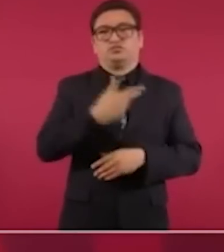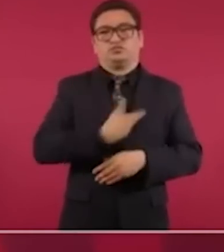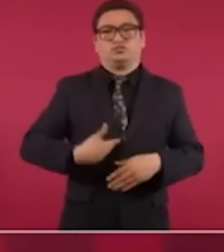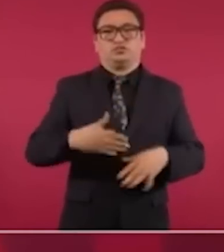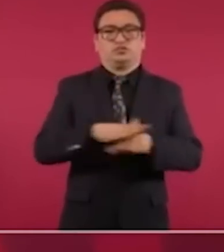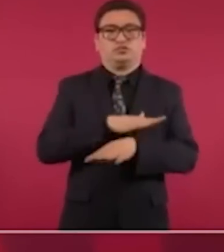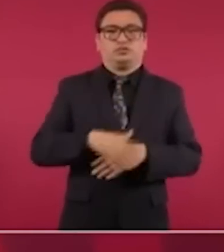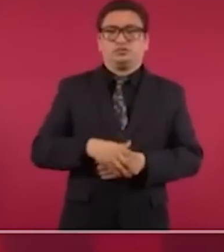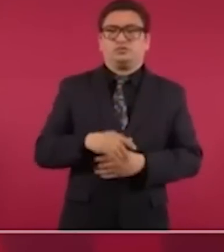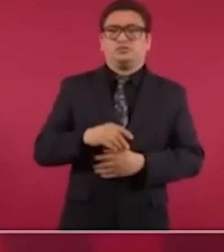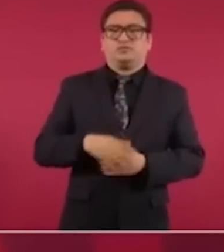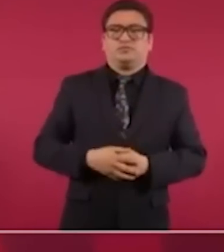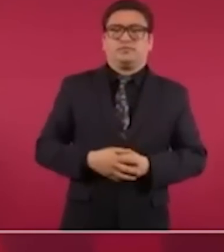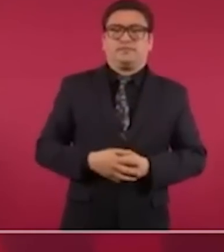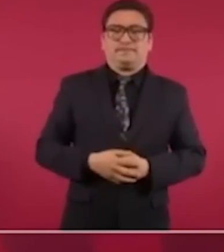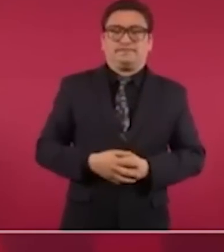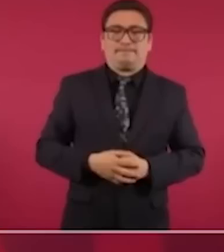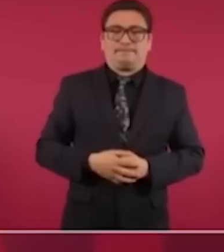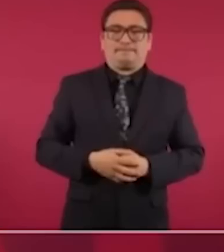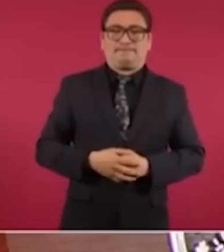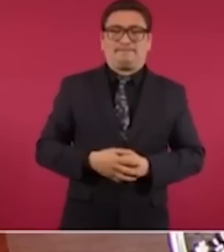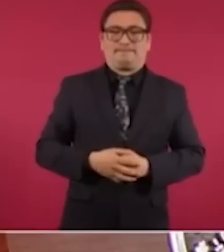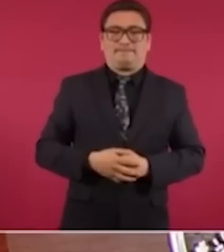me han aclarado